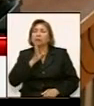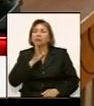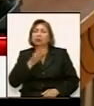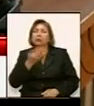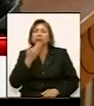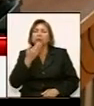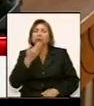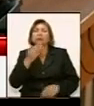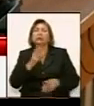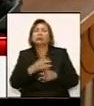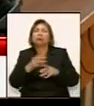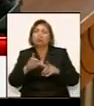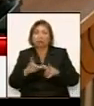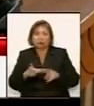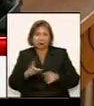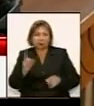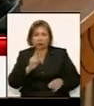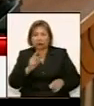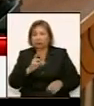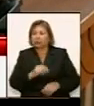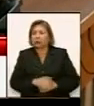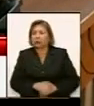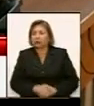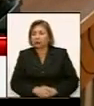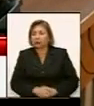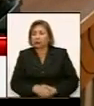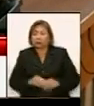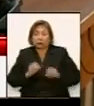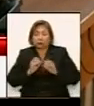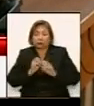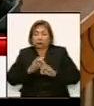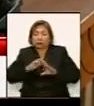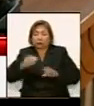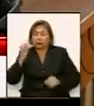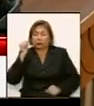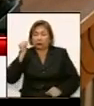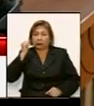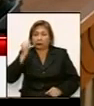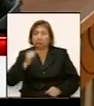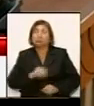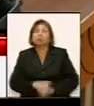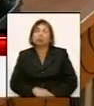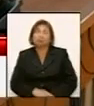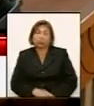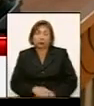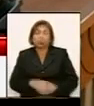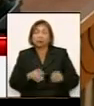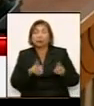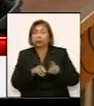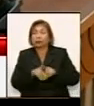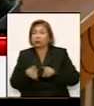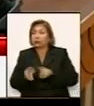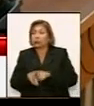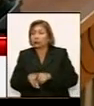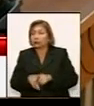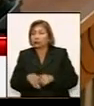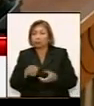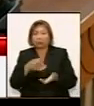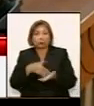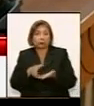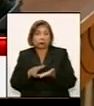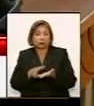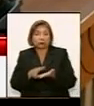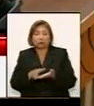deben ocupar espacios y quienes no. Nos vulnera nuestros derechos. También nos lleva a una exclusión